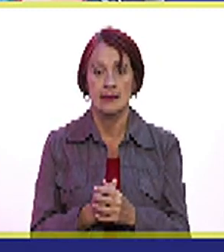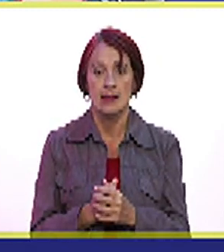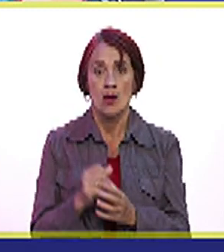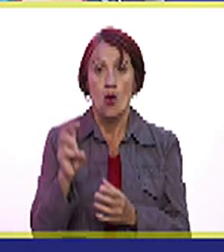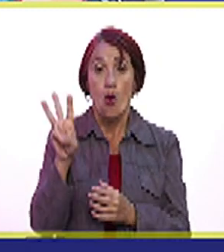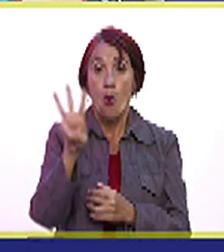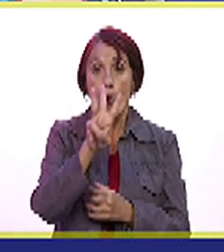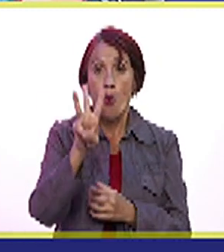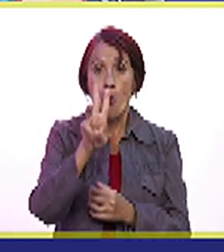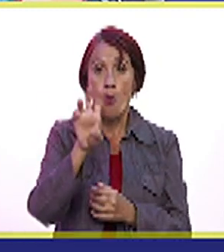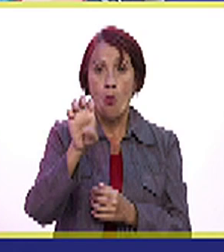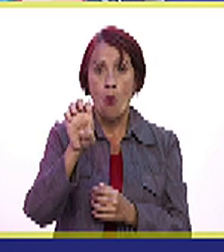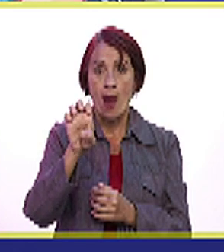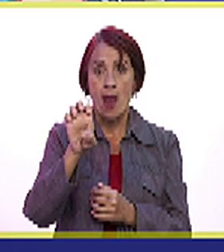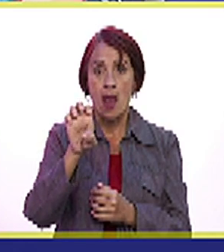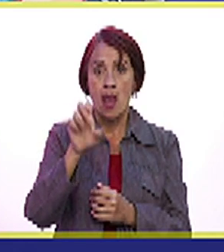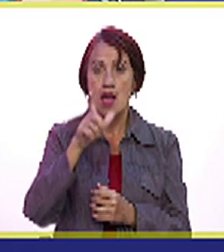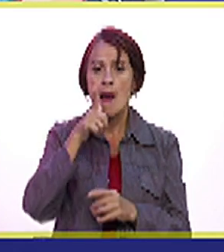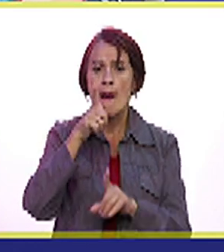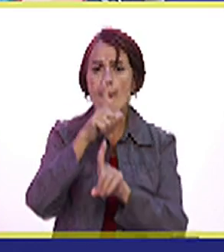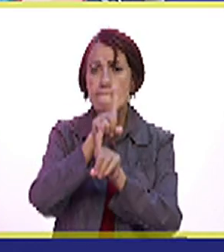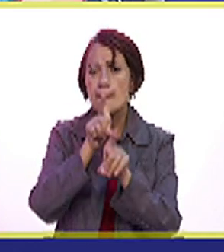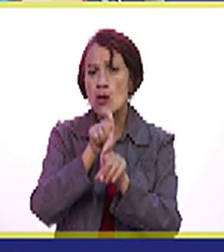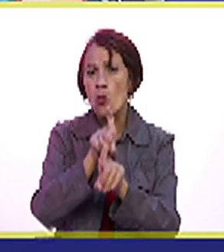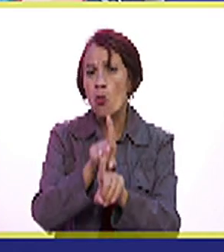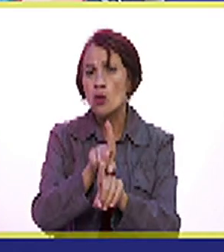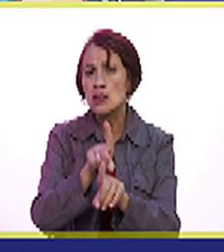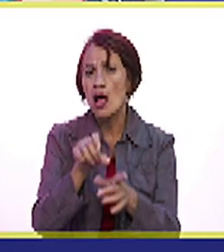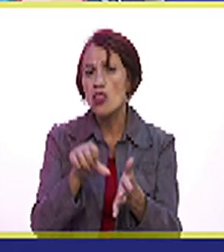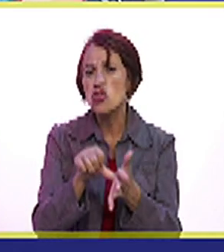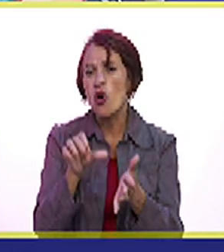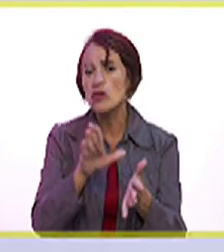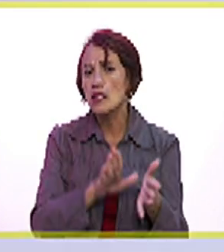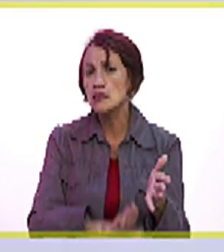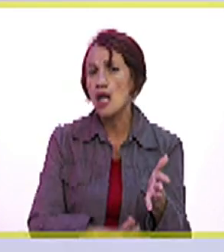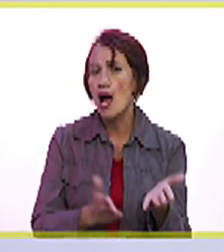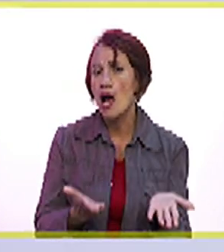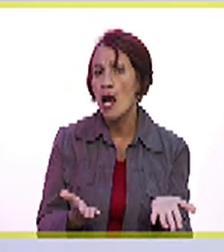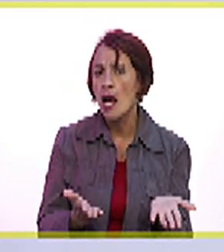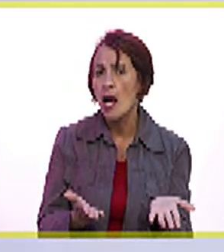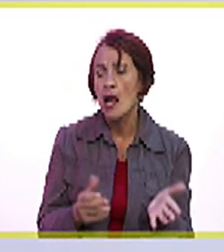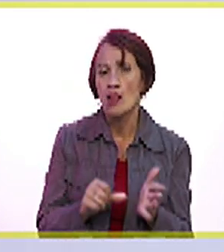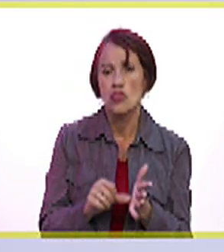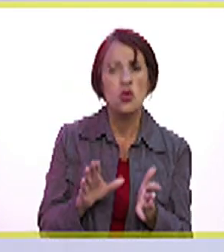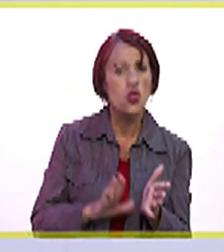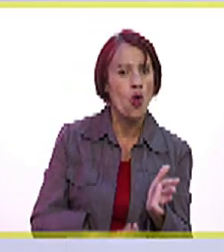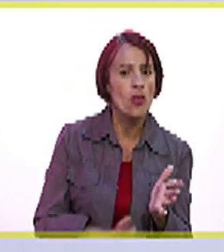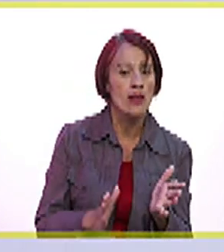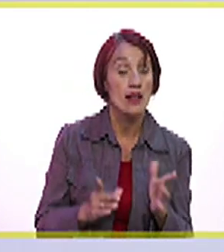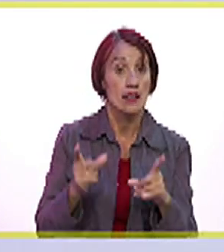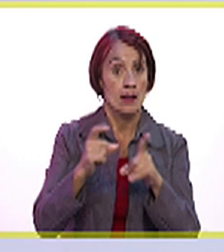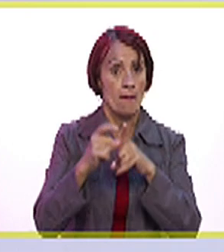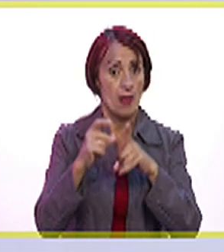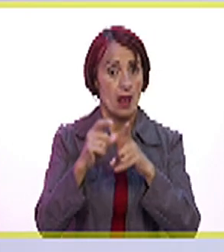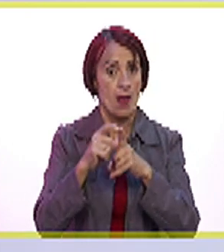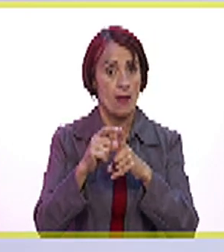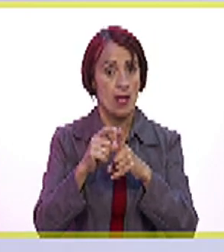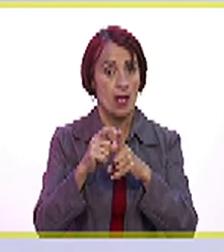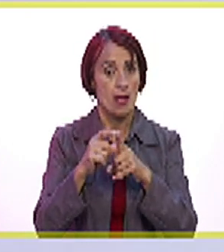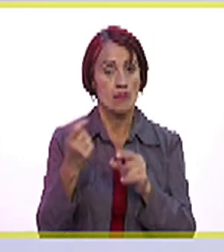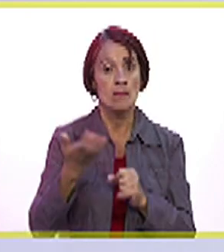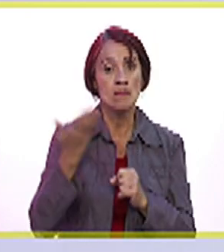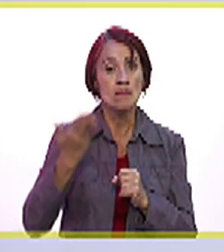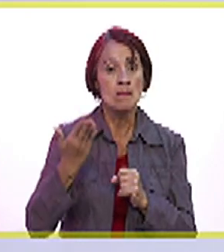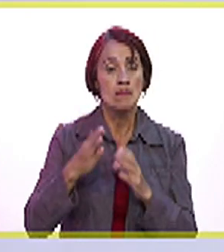ver cómo hacer ciertas preguntas, vamos a hablar de dónde estamos. Para saber dónde estamos necesitamos un vocabulario, ¿verdad? Tenemos